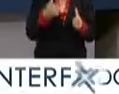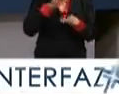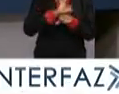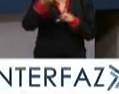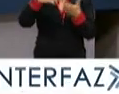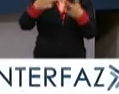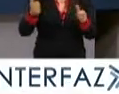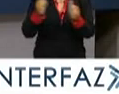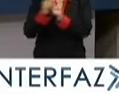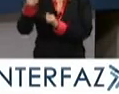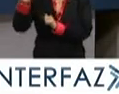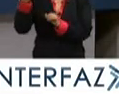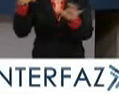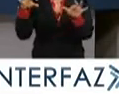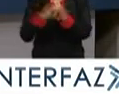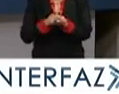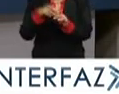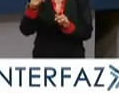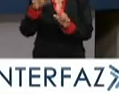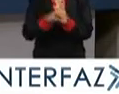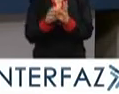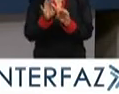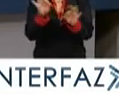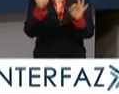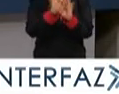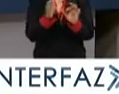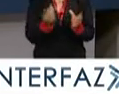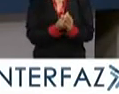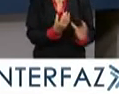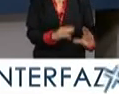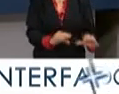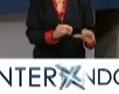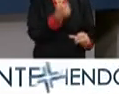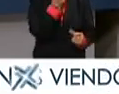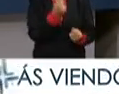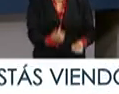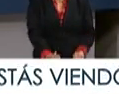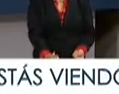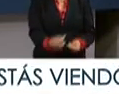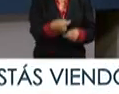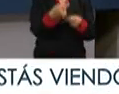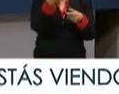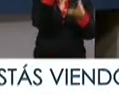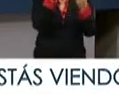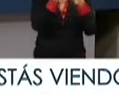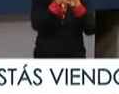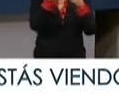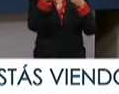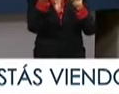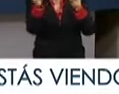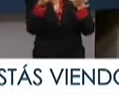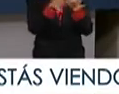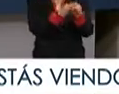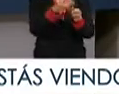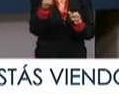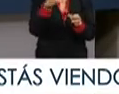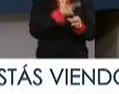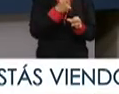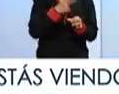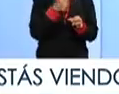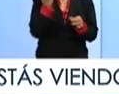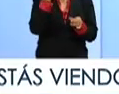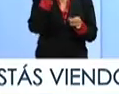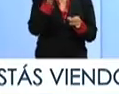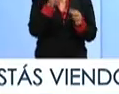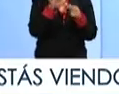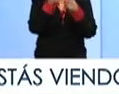es su relación con la tecnología. Y es algo muy importante que se les inculque desde niños, ¿no? Para aprender cómo es la relación de esto. Claro, que solo para hacer el